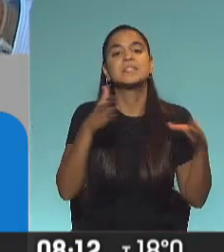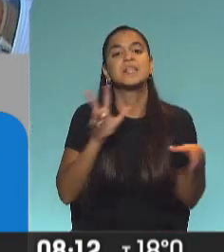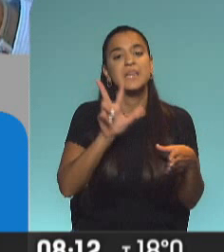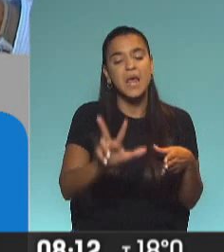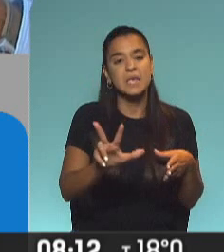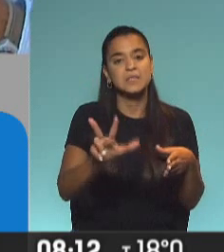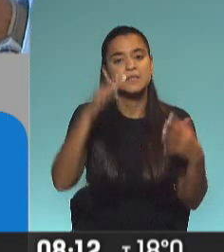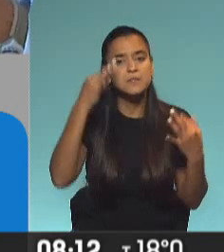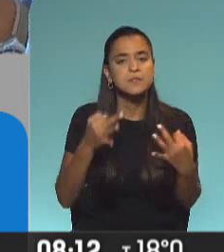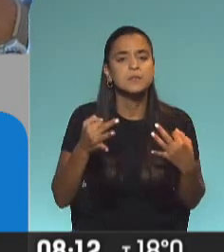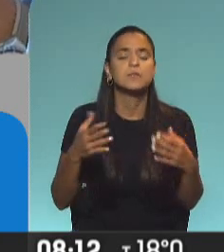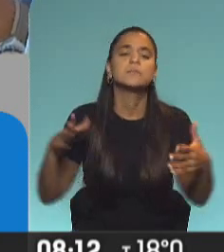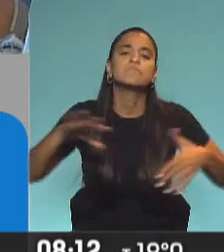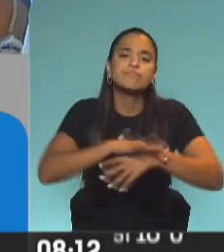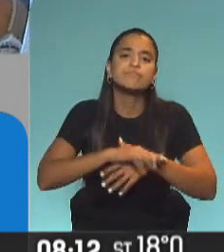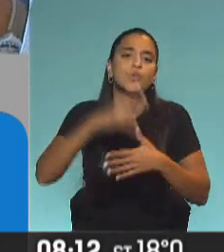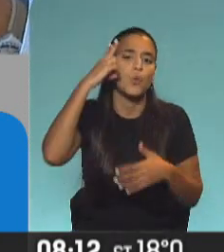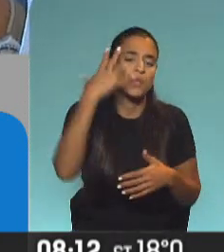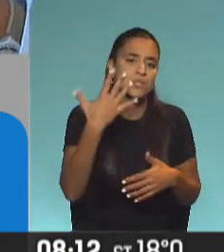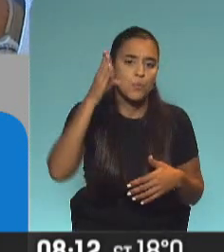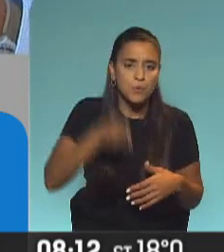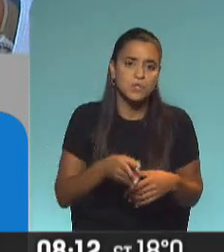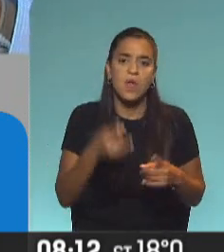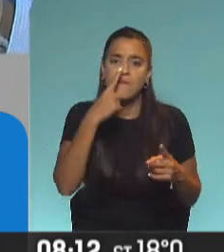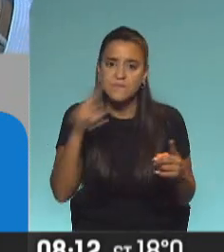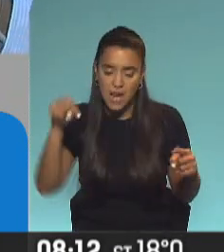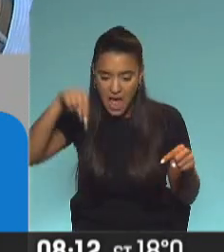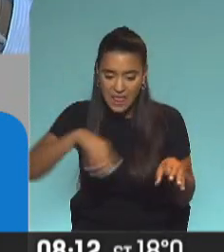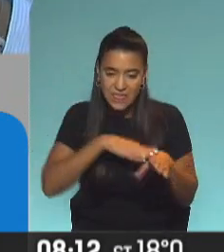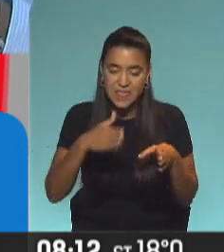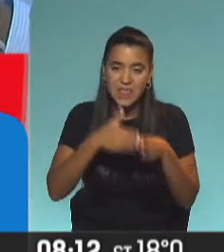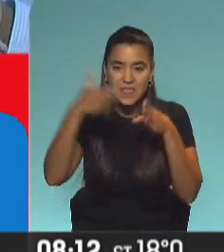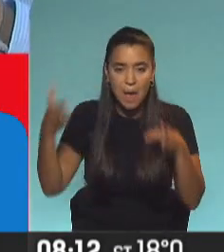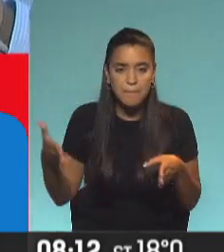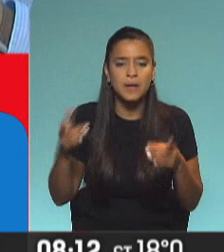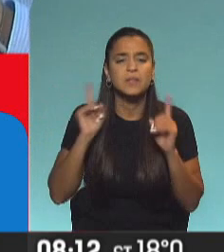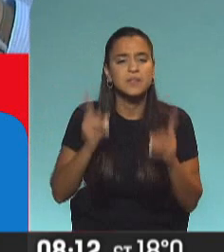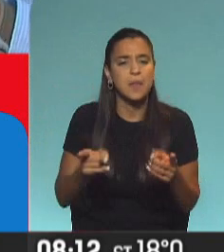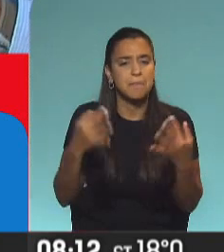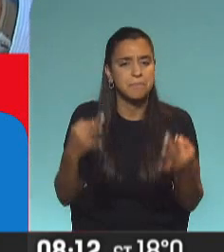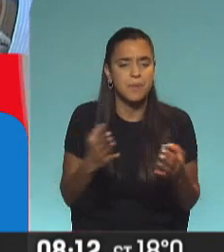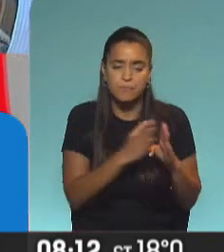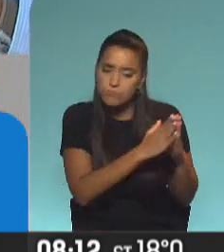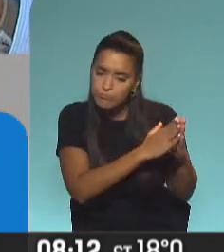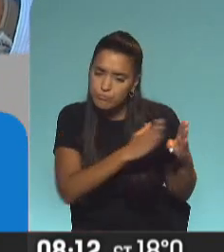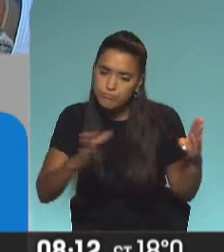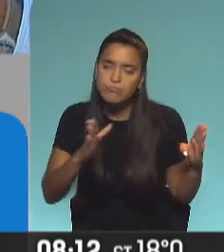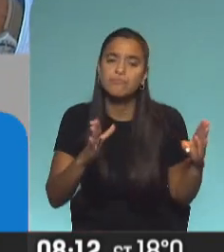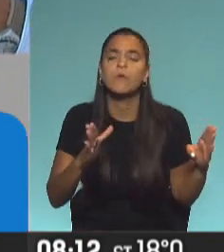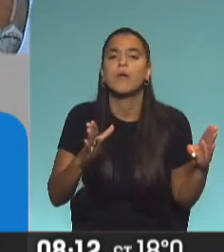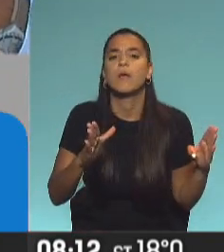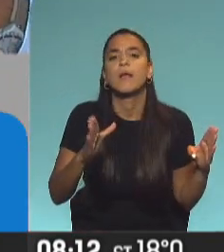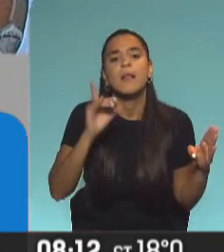alcanzado una efectividad del 95%. Finalizando esta etapa de la fase 3, también muy preliminar todavía,